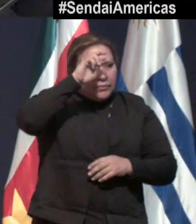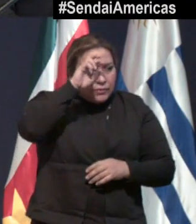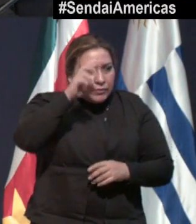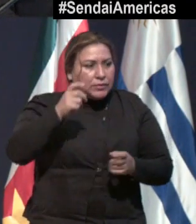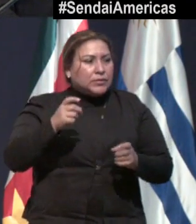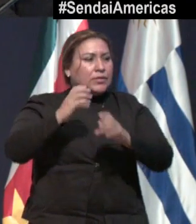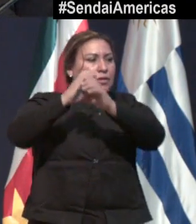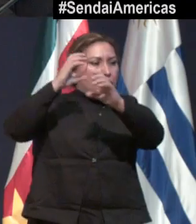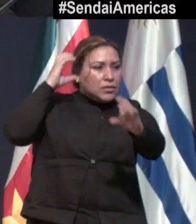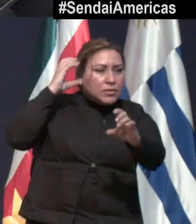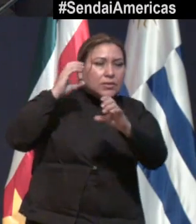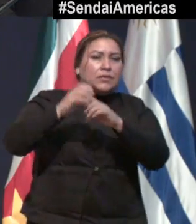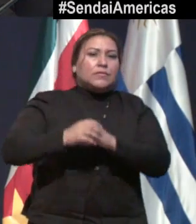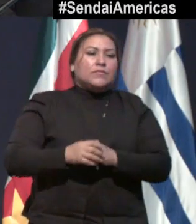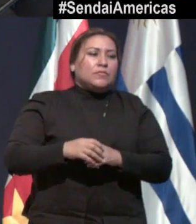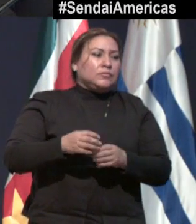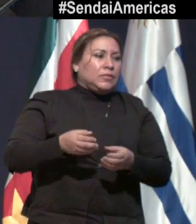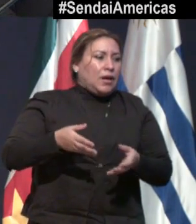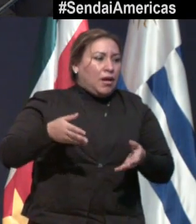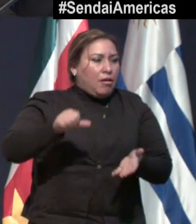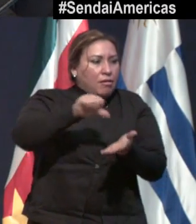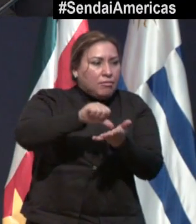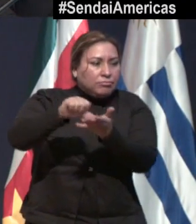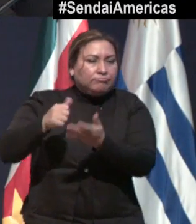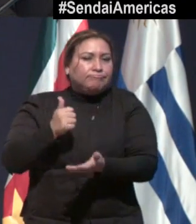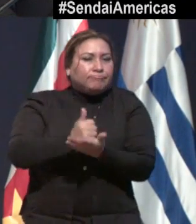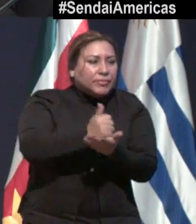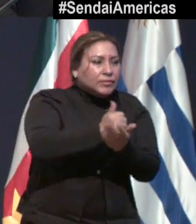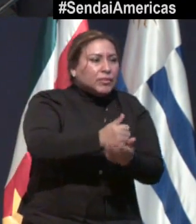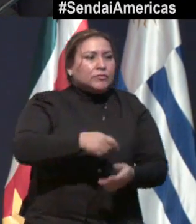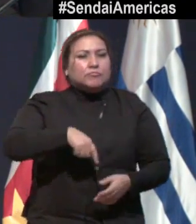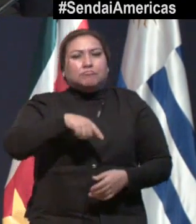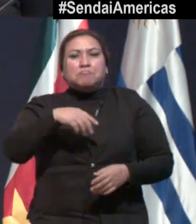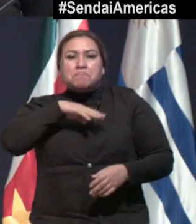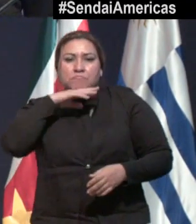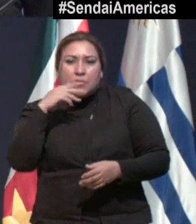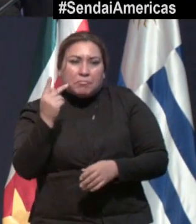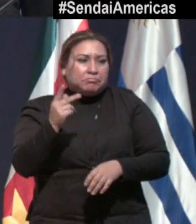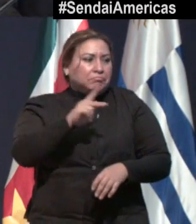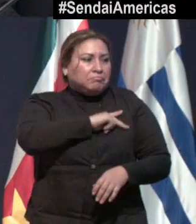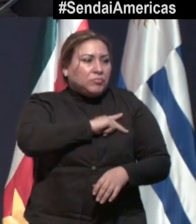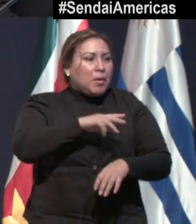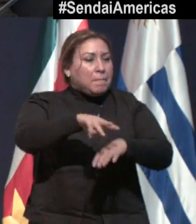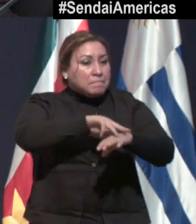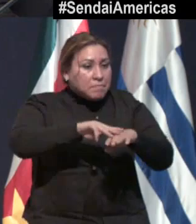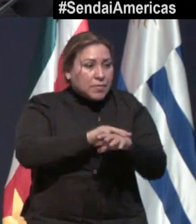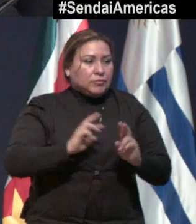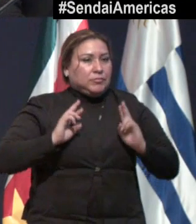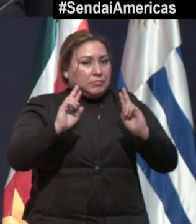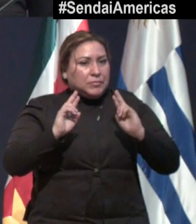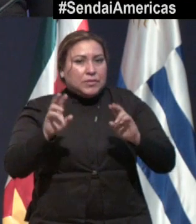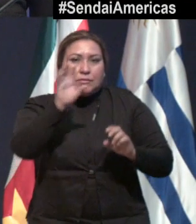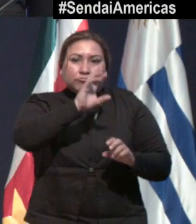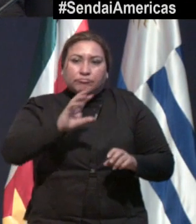y urbanismo. En este panel tendremos la participación de un importante número de ministros y viceministros que representan cada uno de